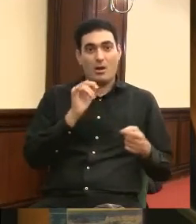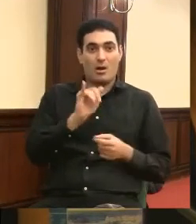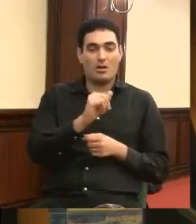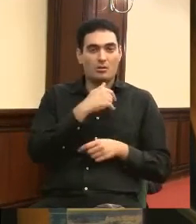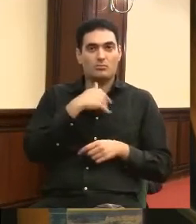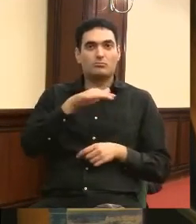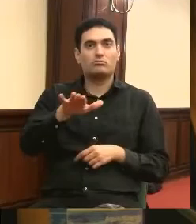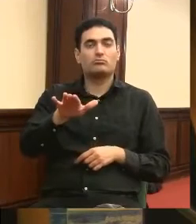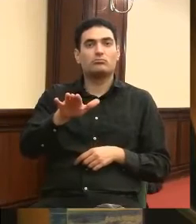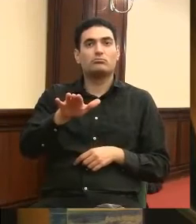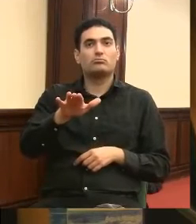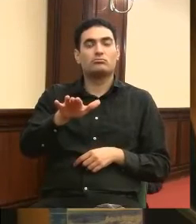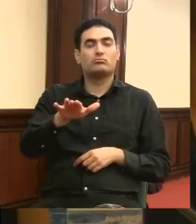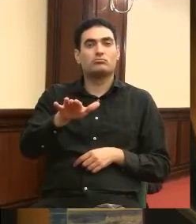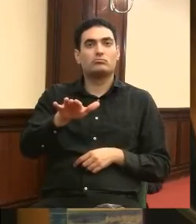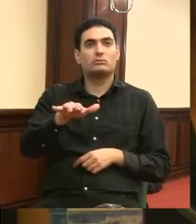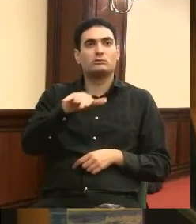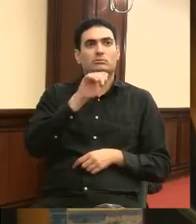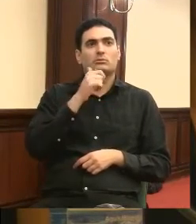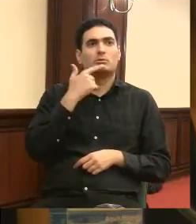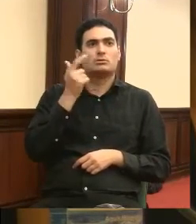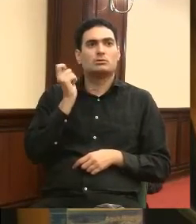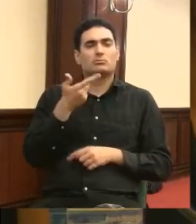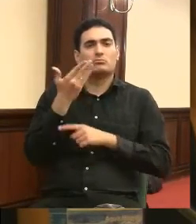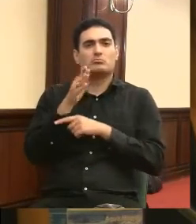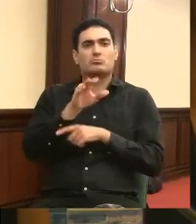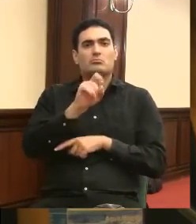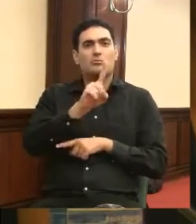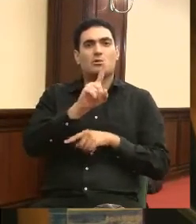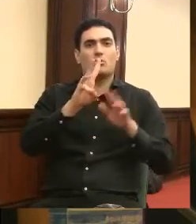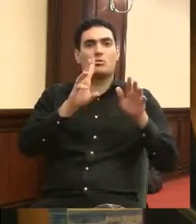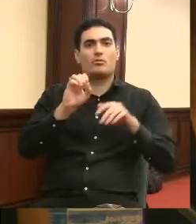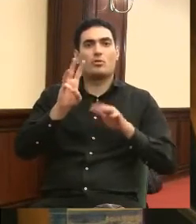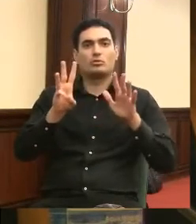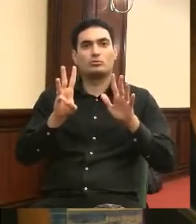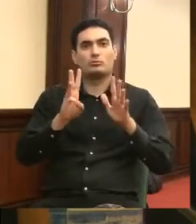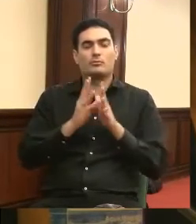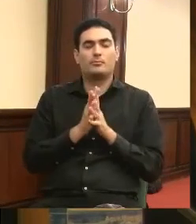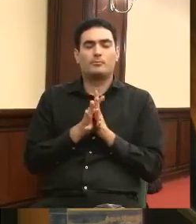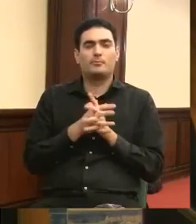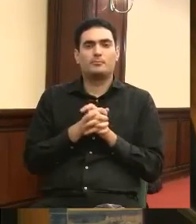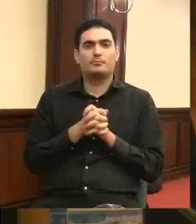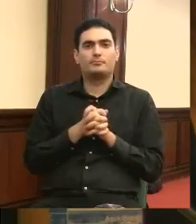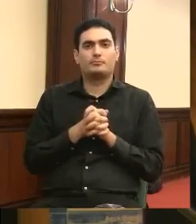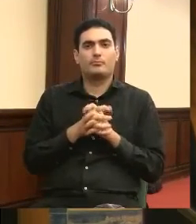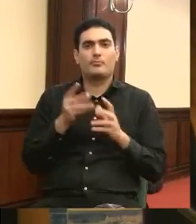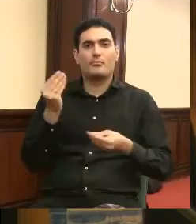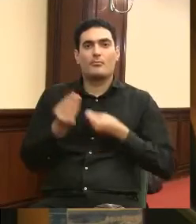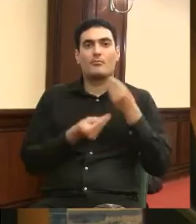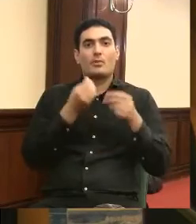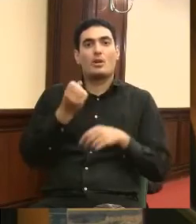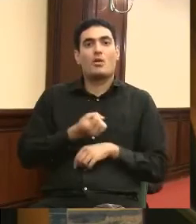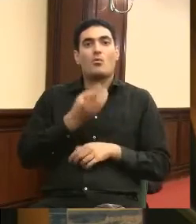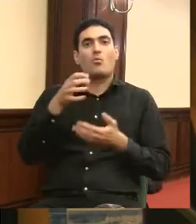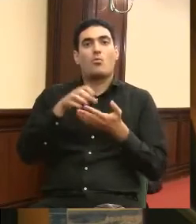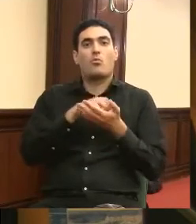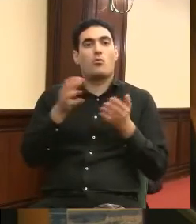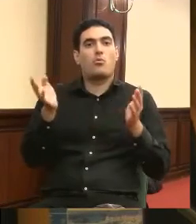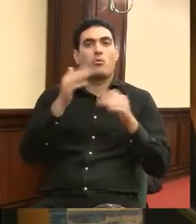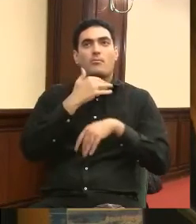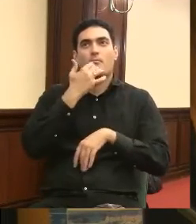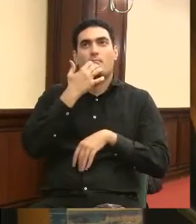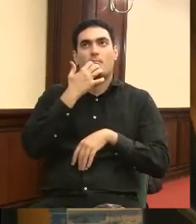llama la atención cómo se presentan habitualmente los hechos de 1808. Unos hechos en los que, sin